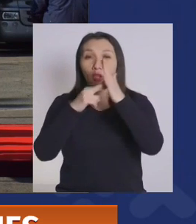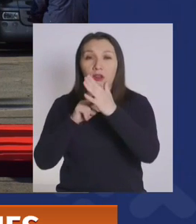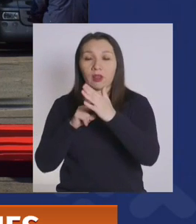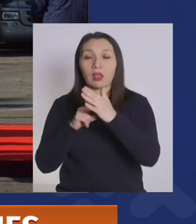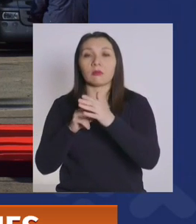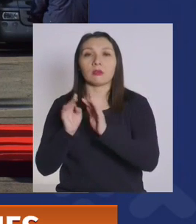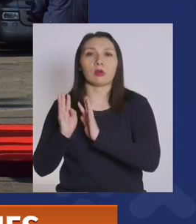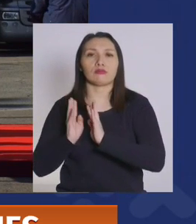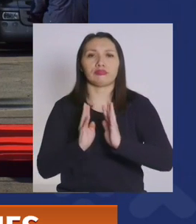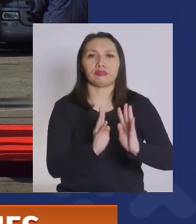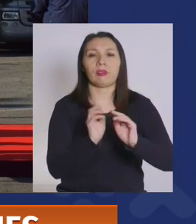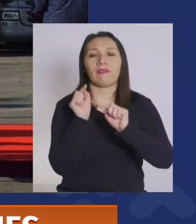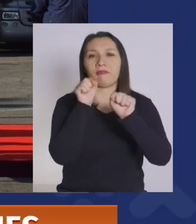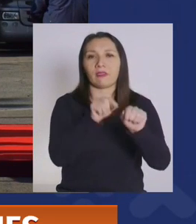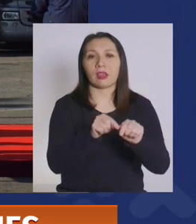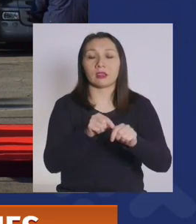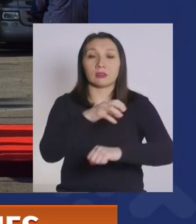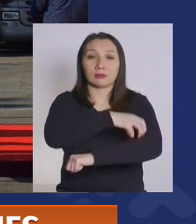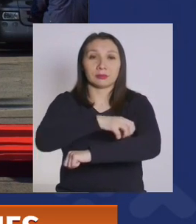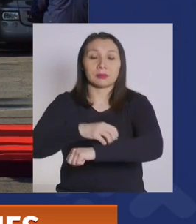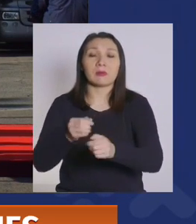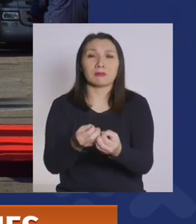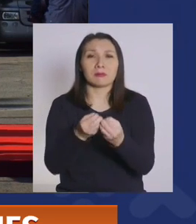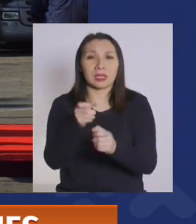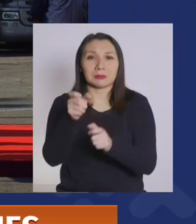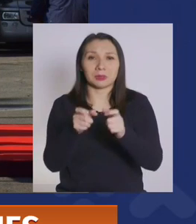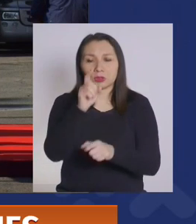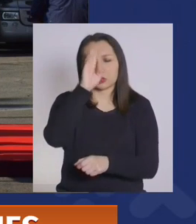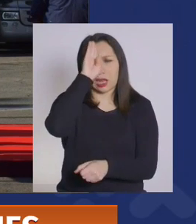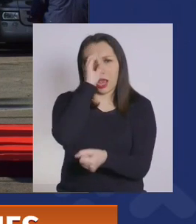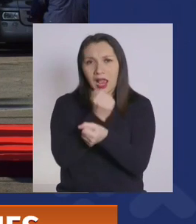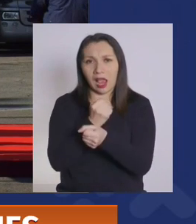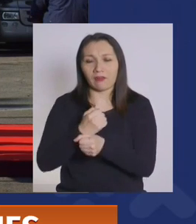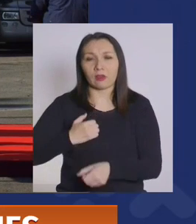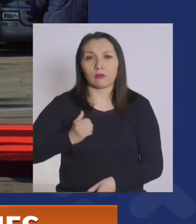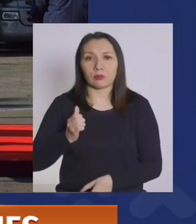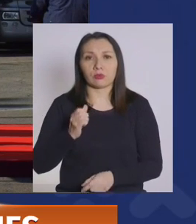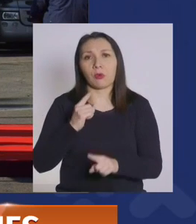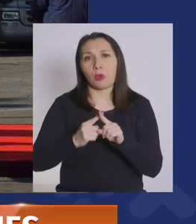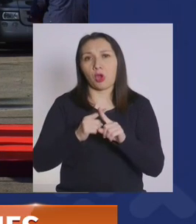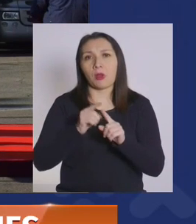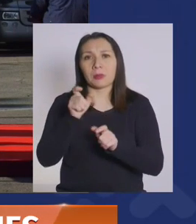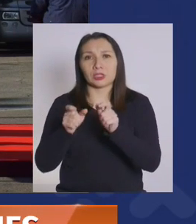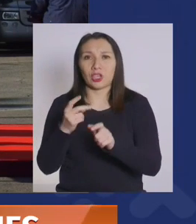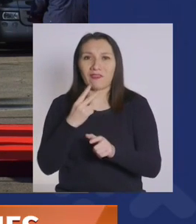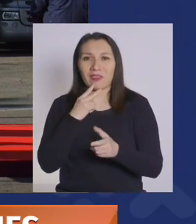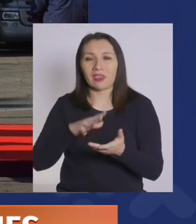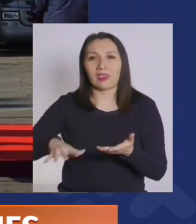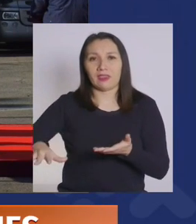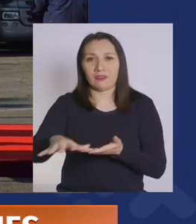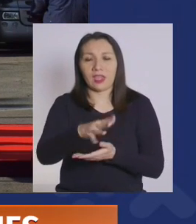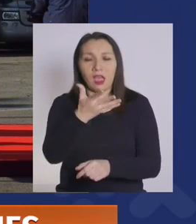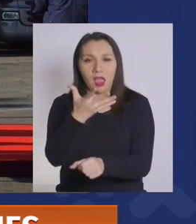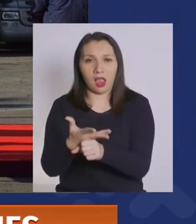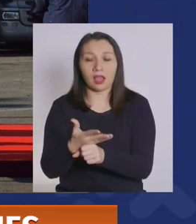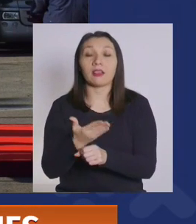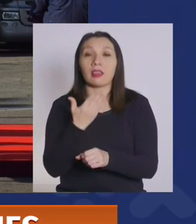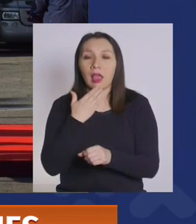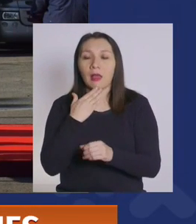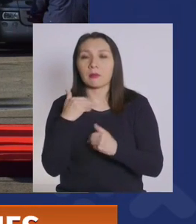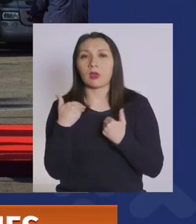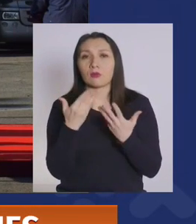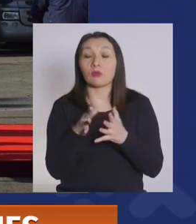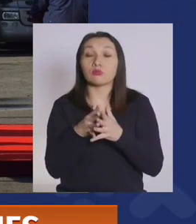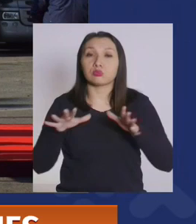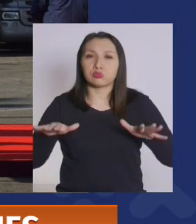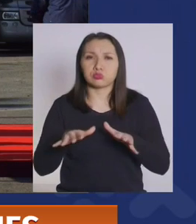que es de hecho la región con mayor densidad de carabineros o policías por habitante. También hemos desplegado un esfuerzo